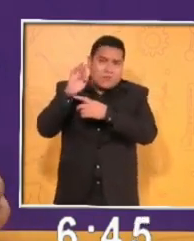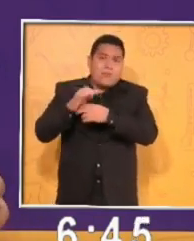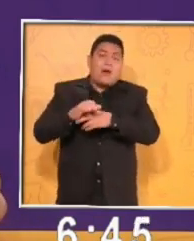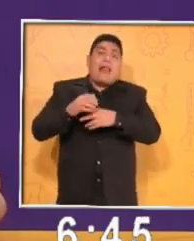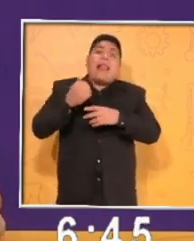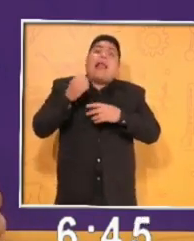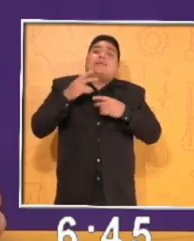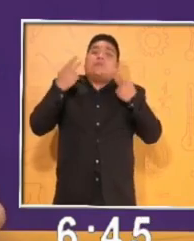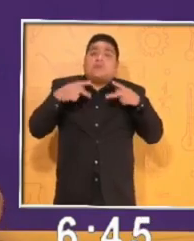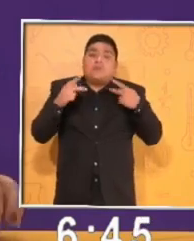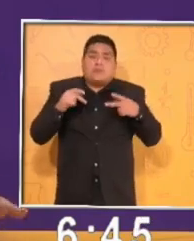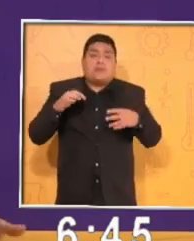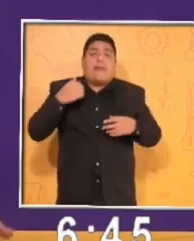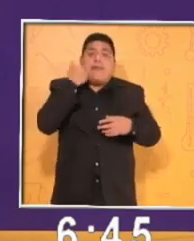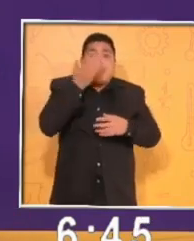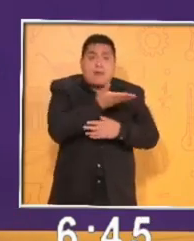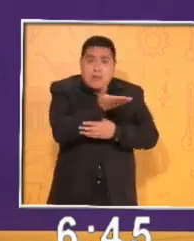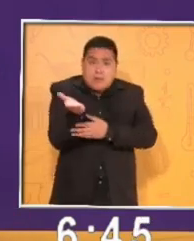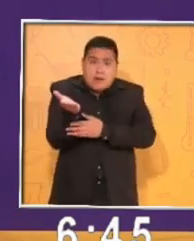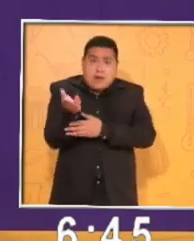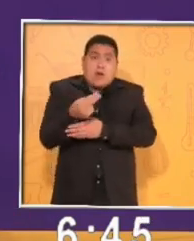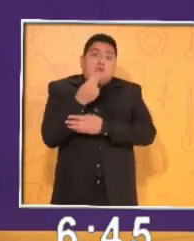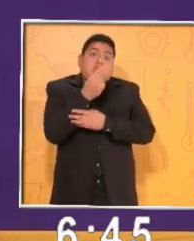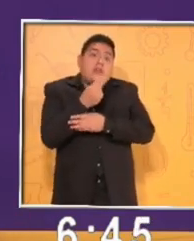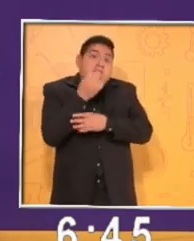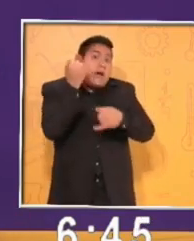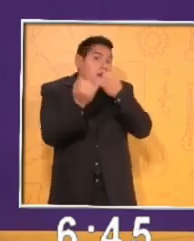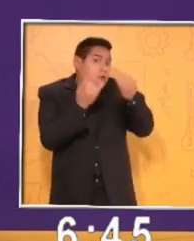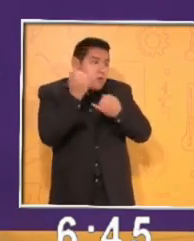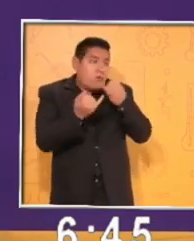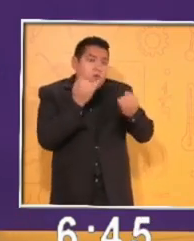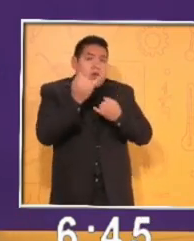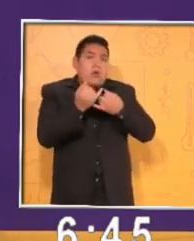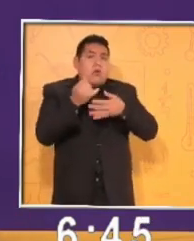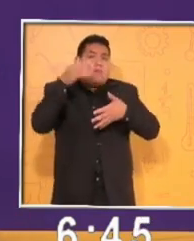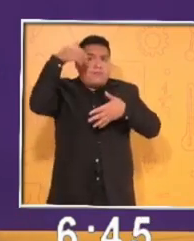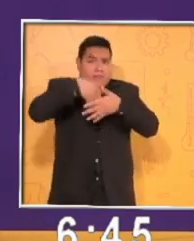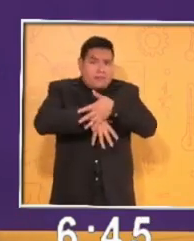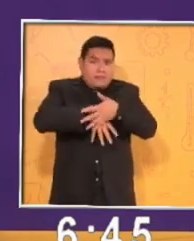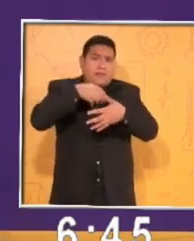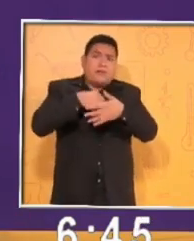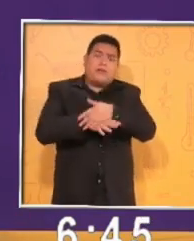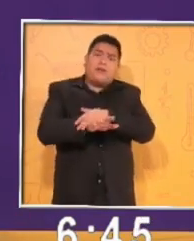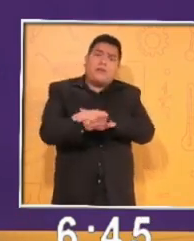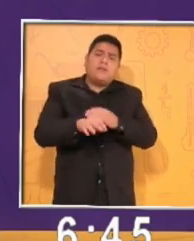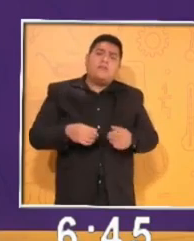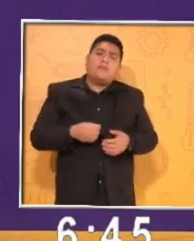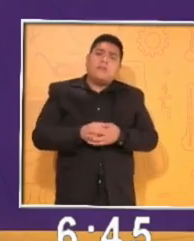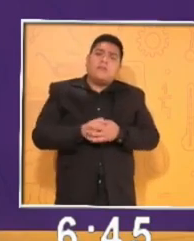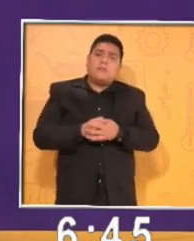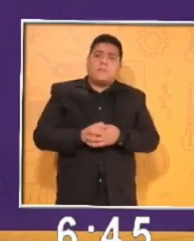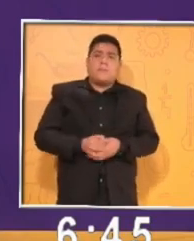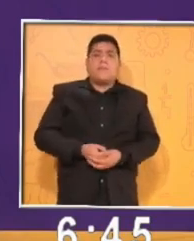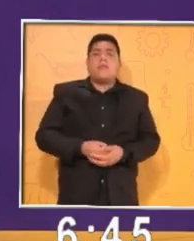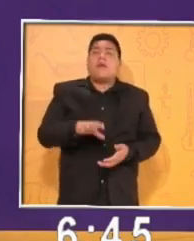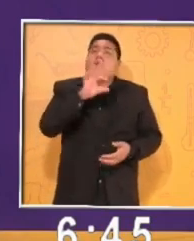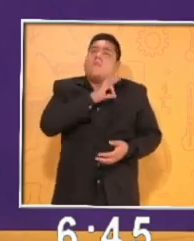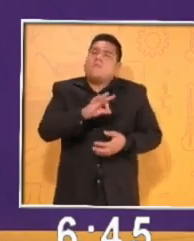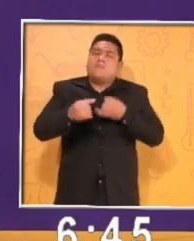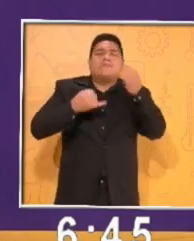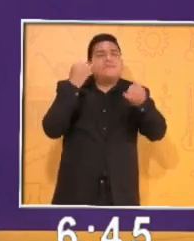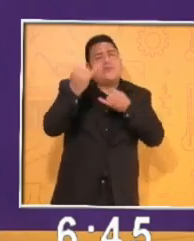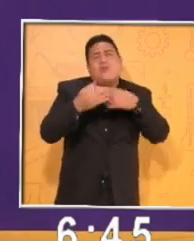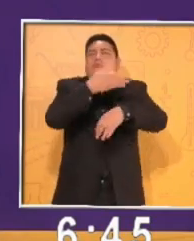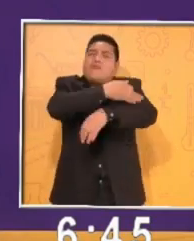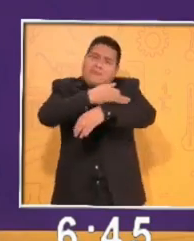quiera descargar este tablero y descargar las tarjetas en un tamaño pequeño, no en este tamaño, y que puedan jugar